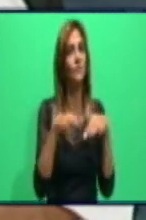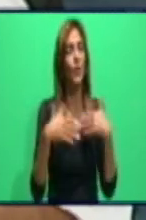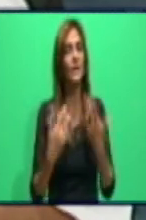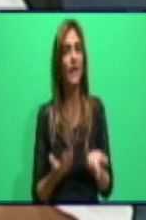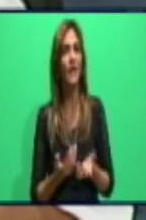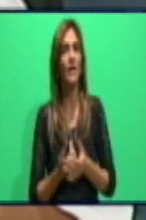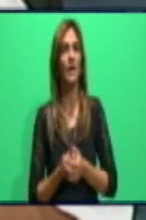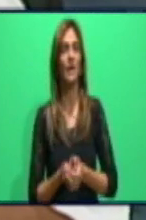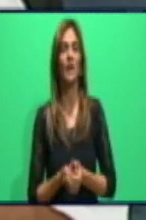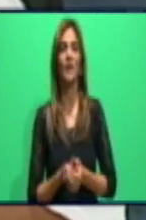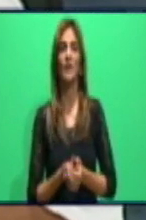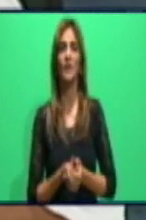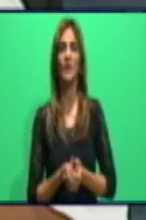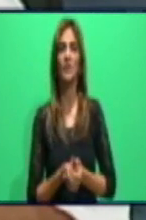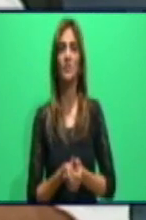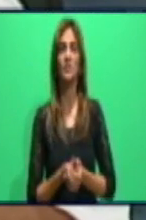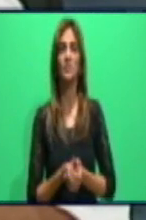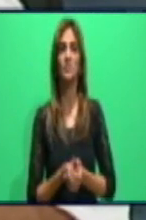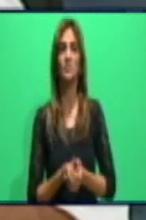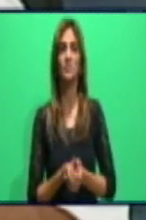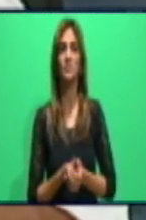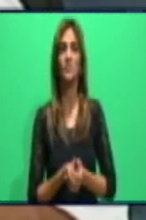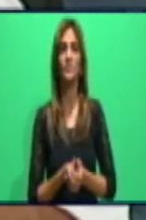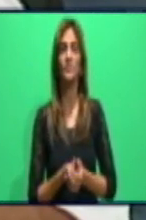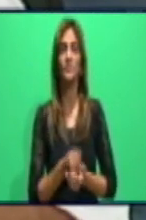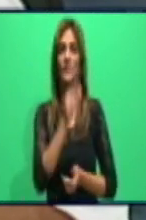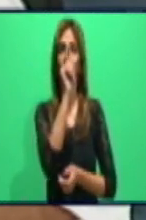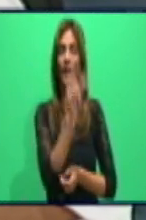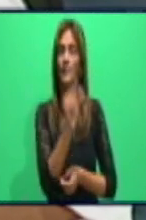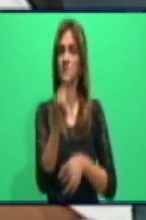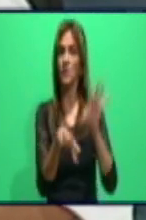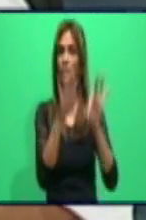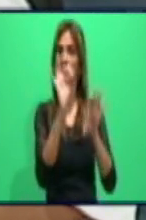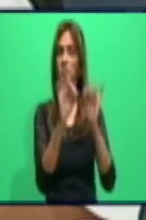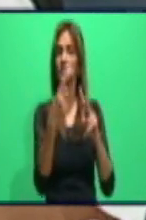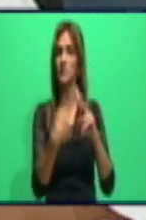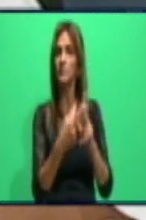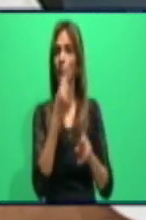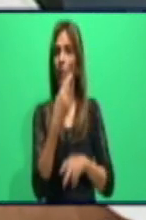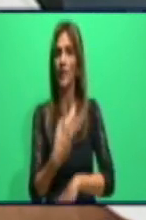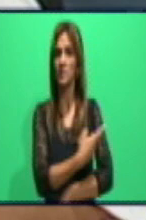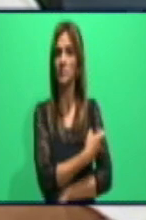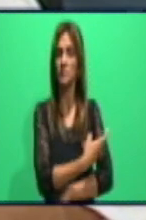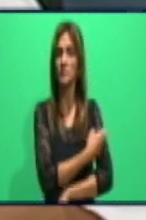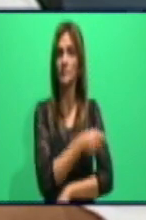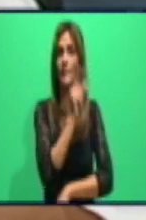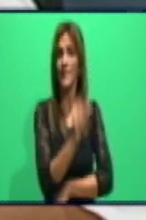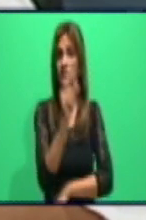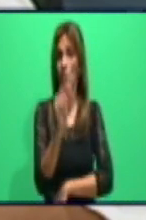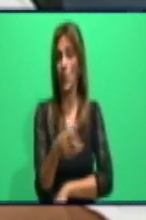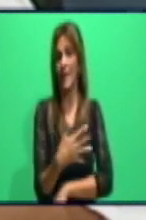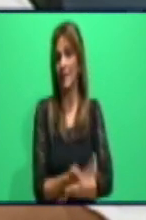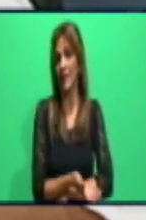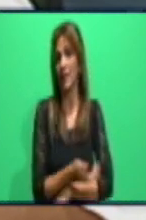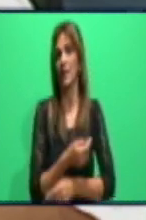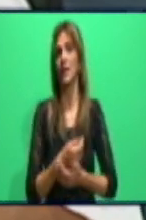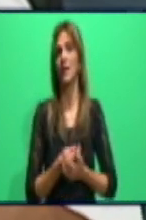de este participar en este ensayo es precisamente haber estado expuesto al virus en los